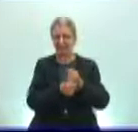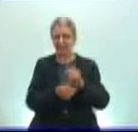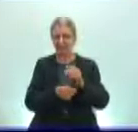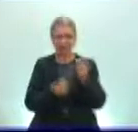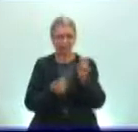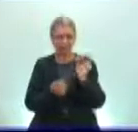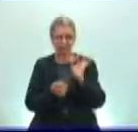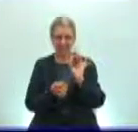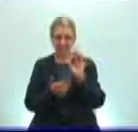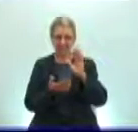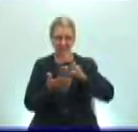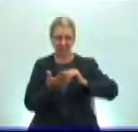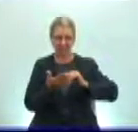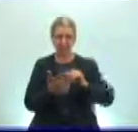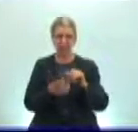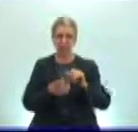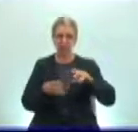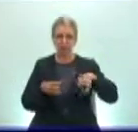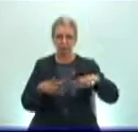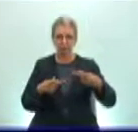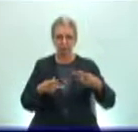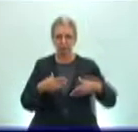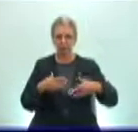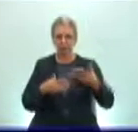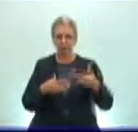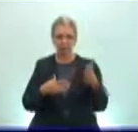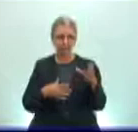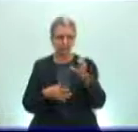voluntario en las tareas de reconstruir todo lo